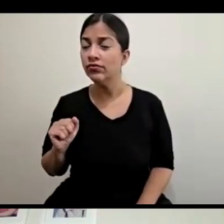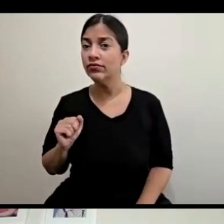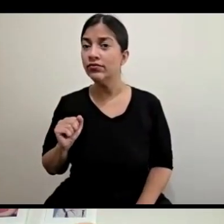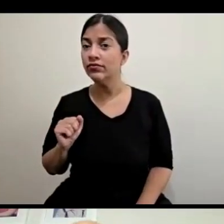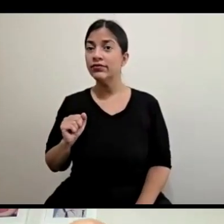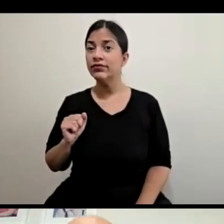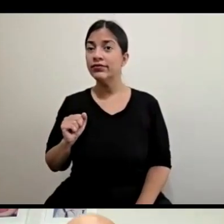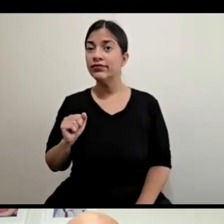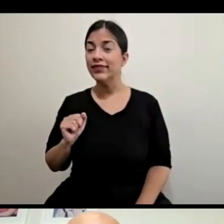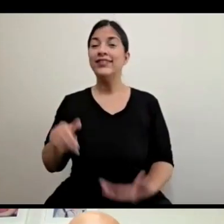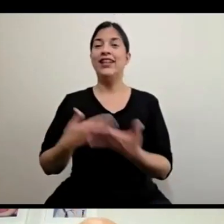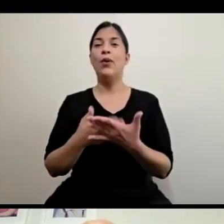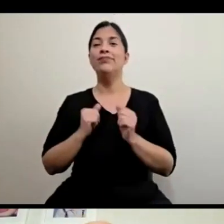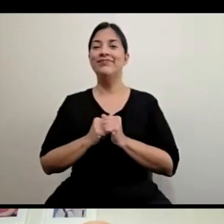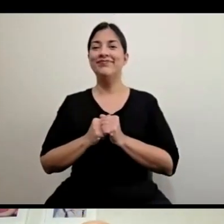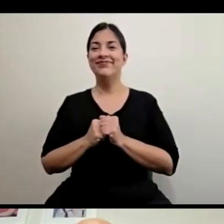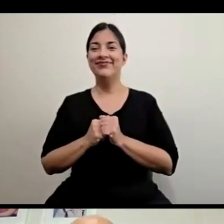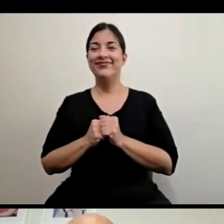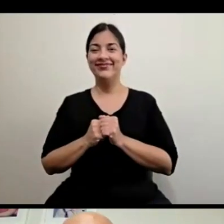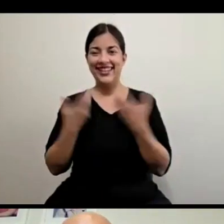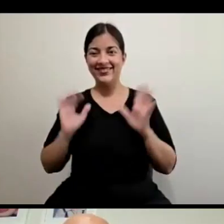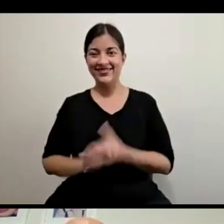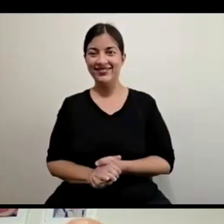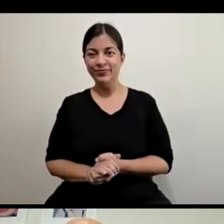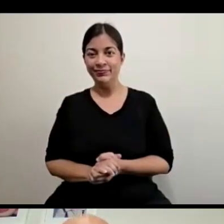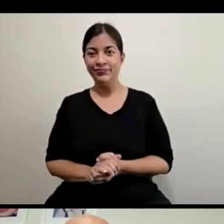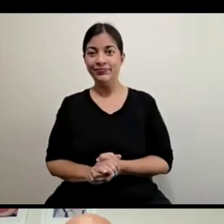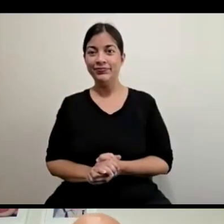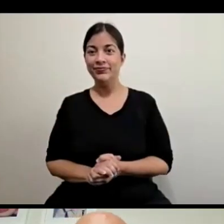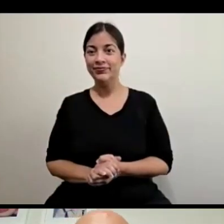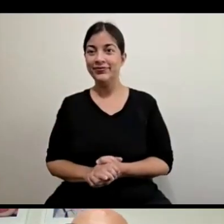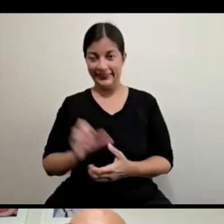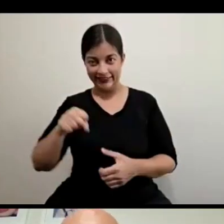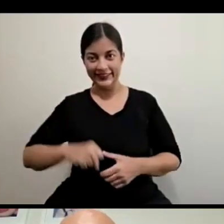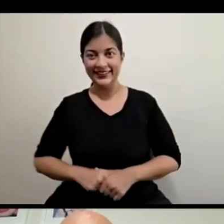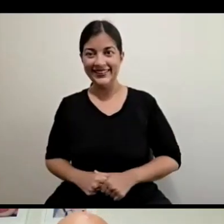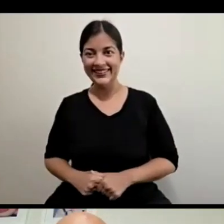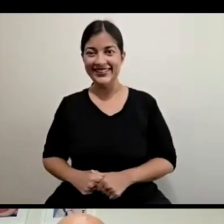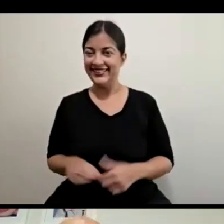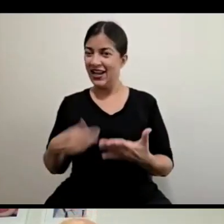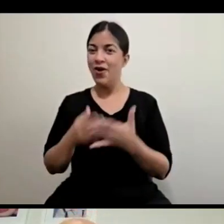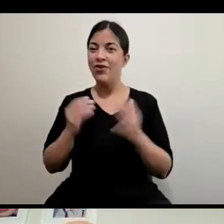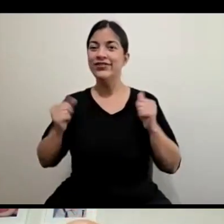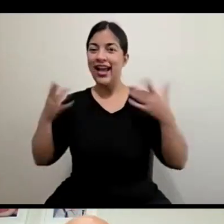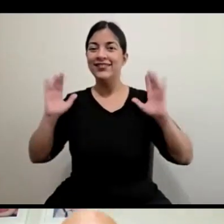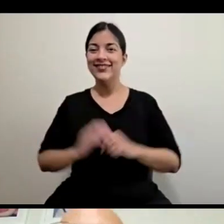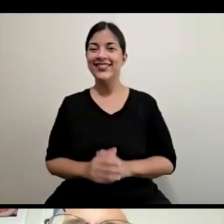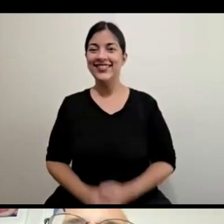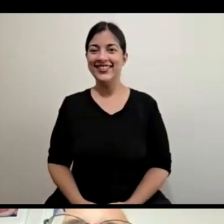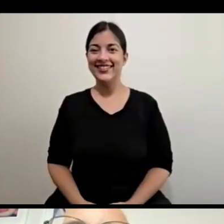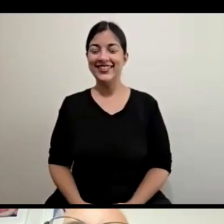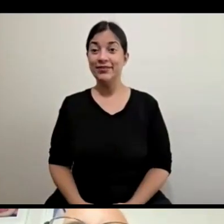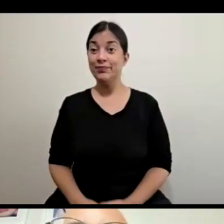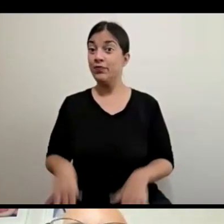Ahí llegó. Ajá. Ahí está. Ahora estás. Sí. Ahí llegó. Sí, muy bien. Ya. Bueno,